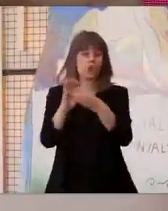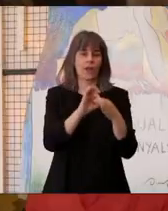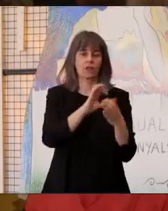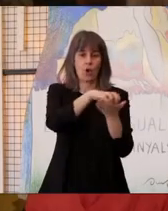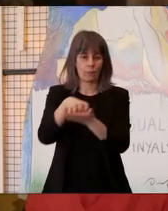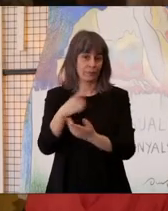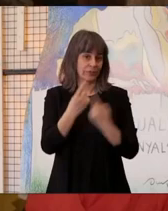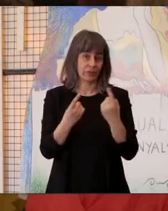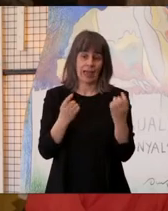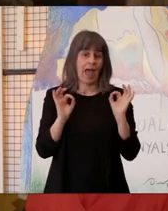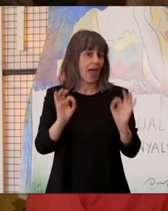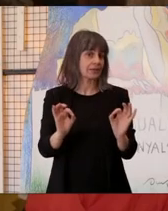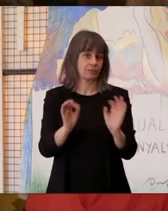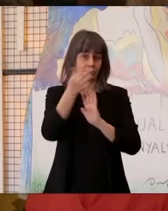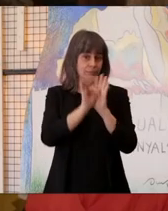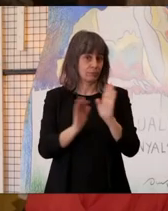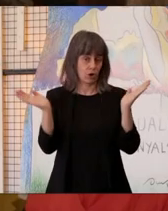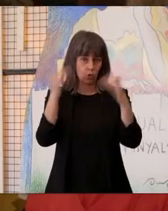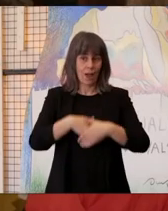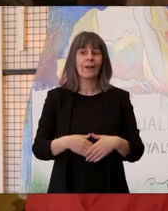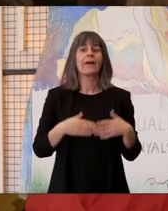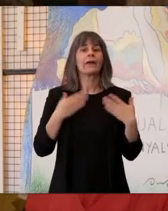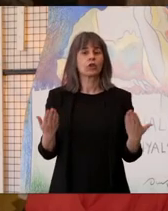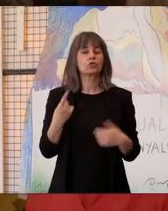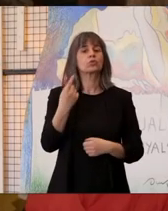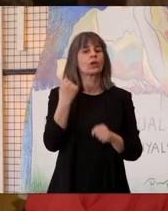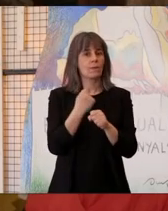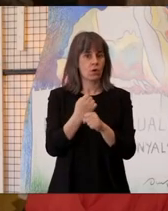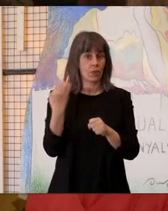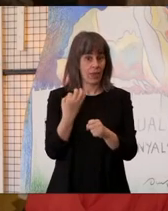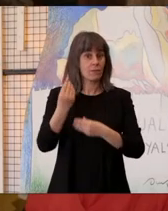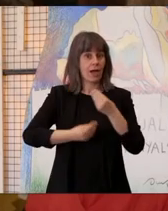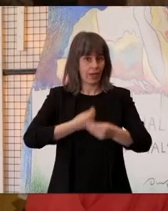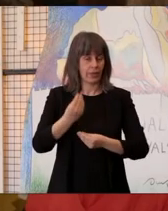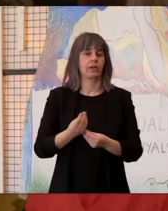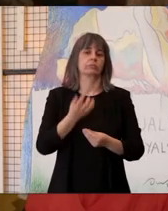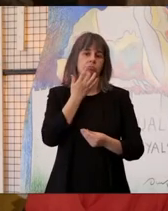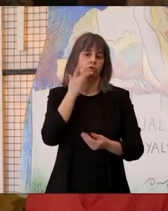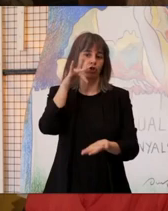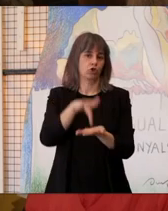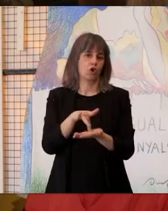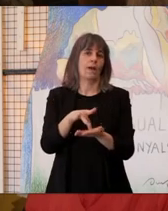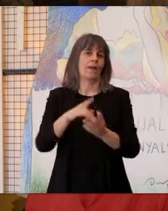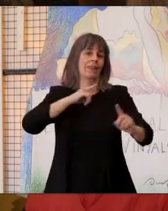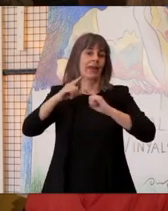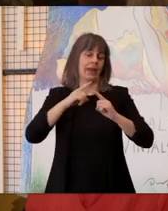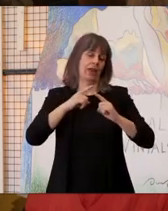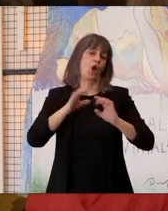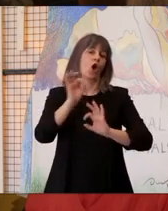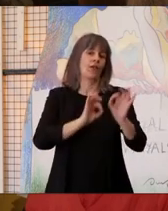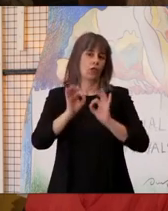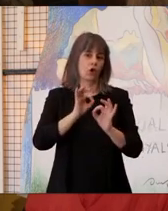es así y entonces una de las tareas que tienes que hacer cuando diriges una organización de Naciones Unidas